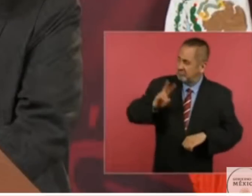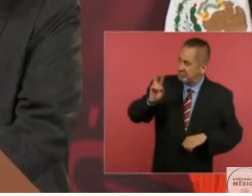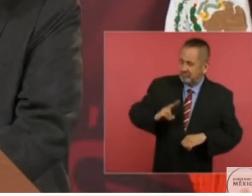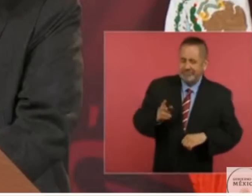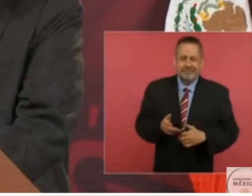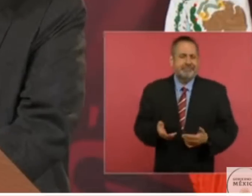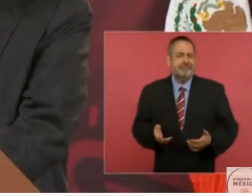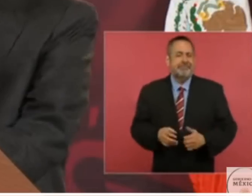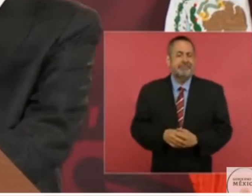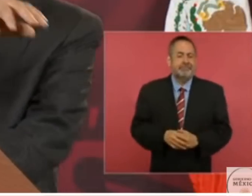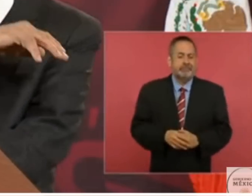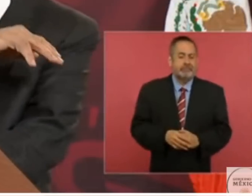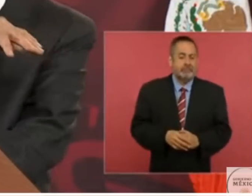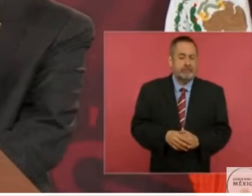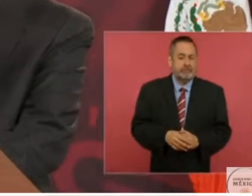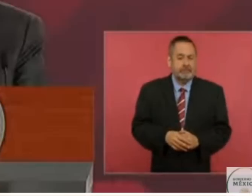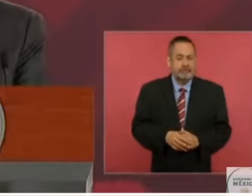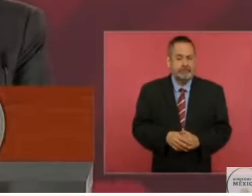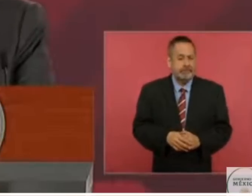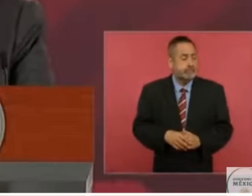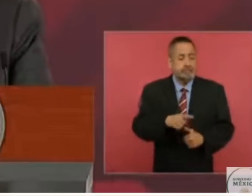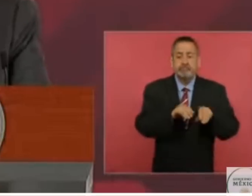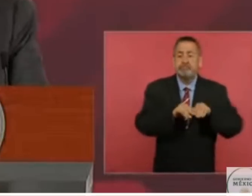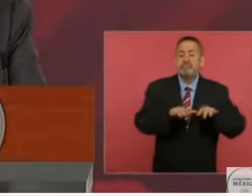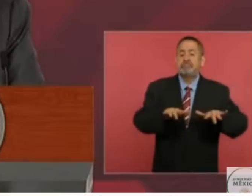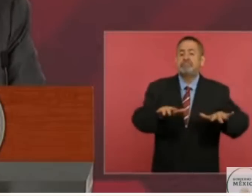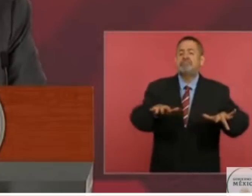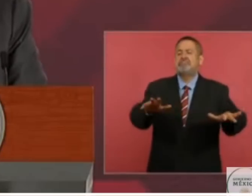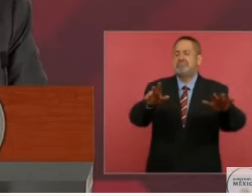Y se extendió.